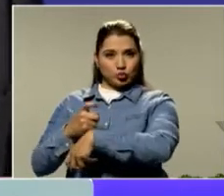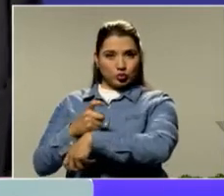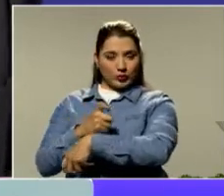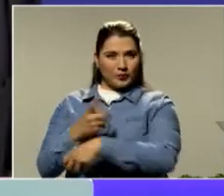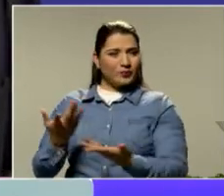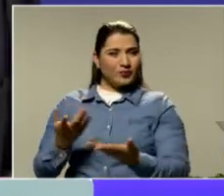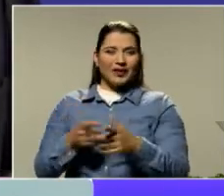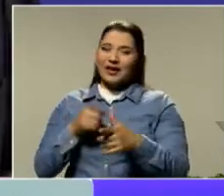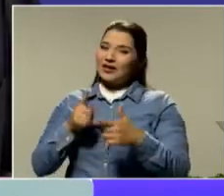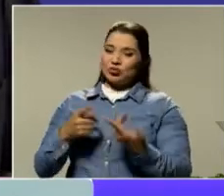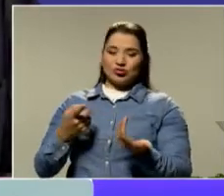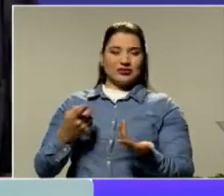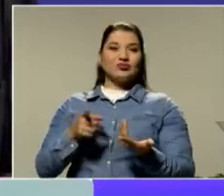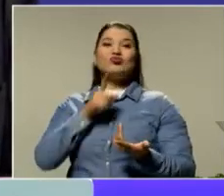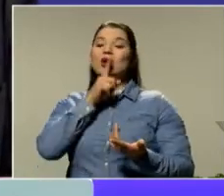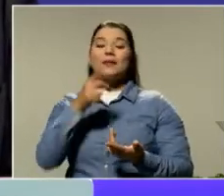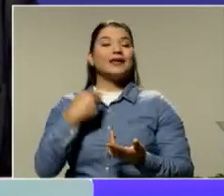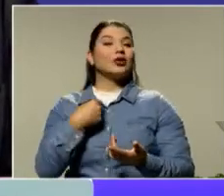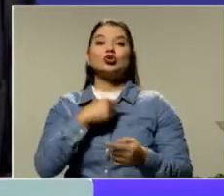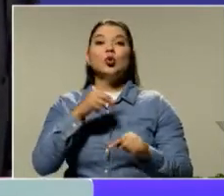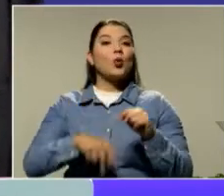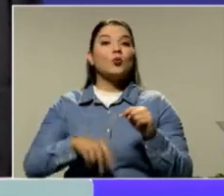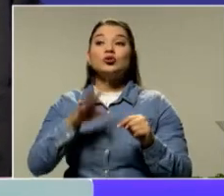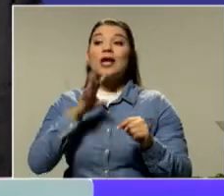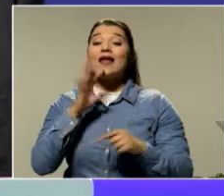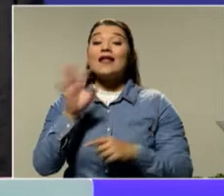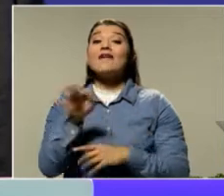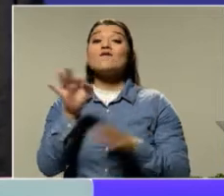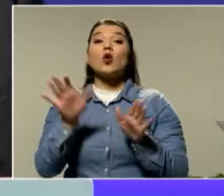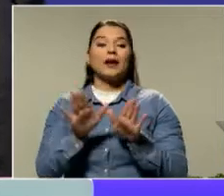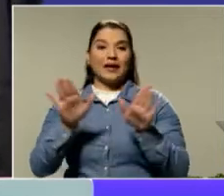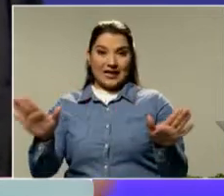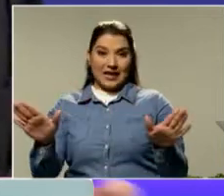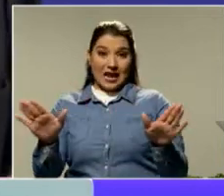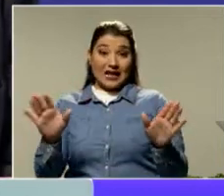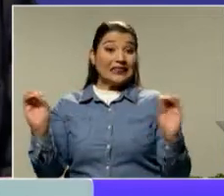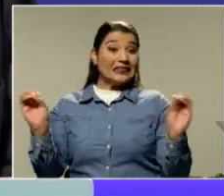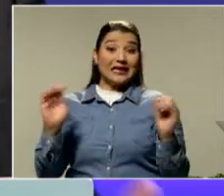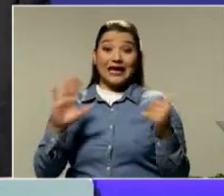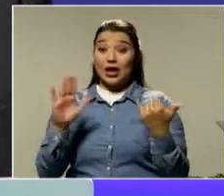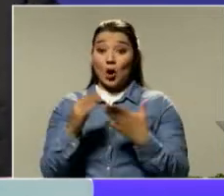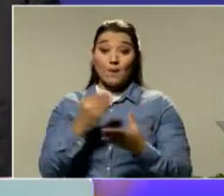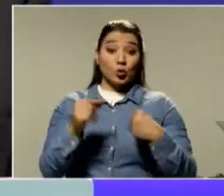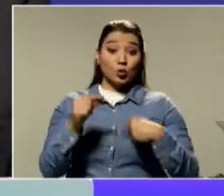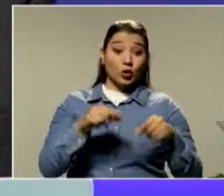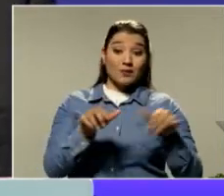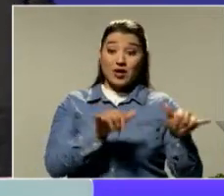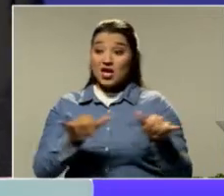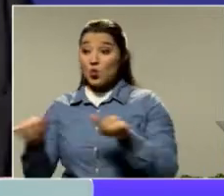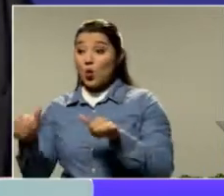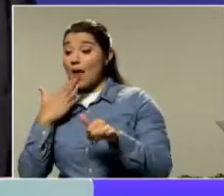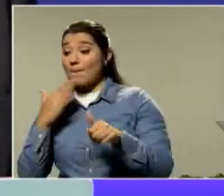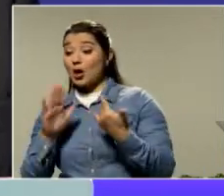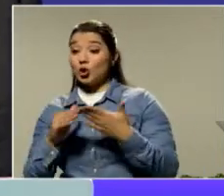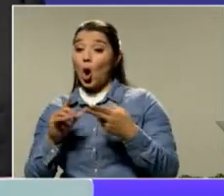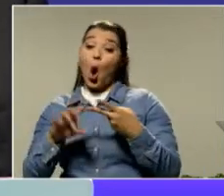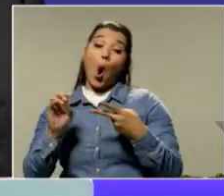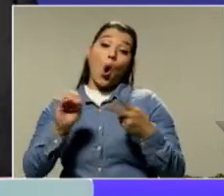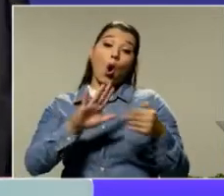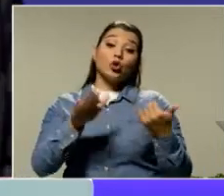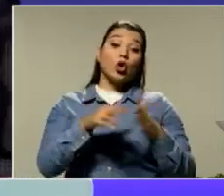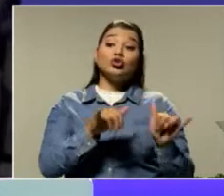realmente no podemos generalizar ni que todos los plaguicidas son igualmente malos o igualmente buenos, ni tampoco que